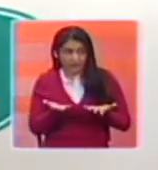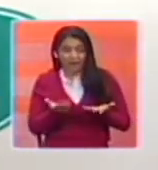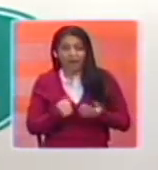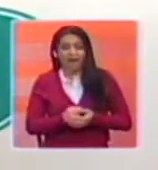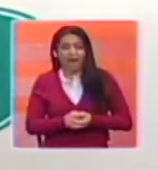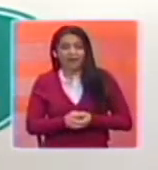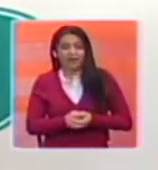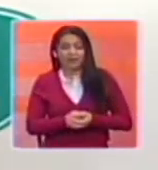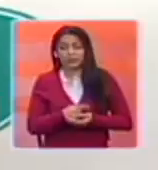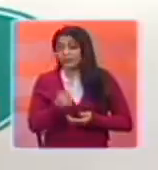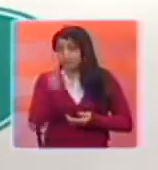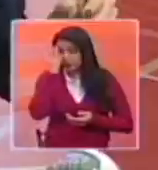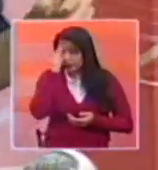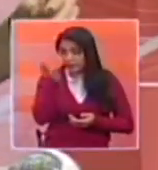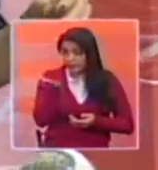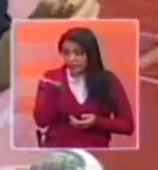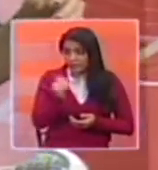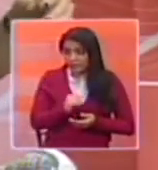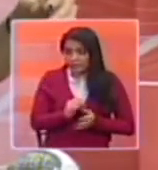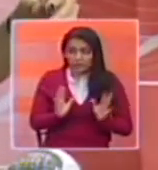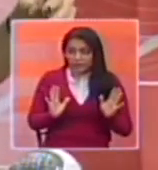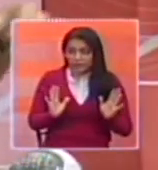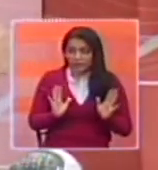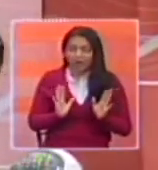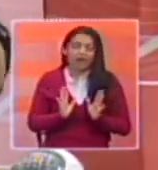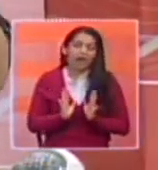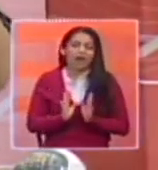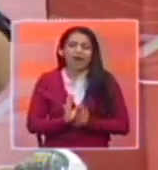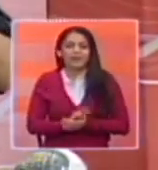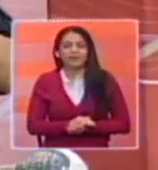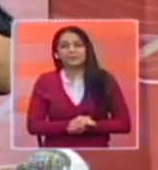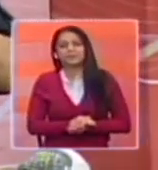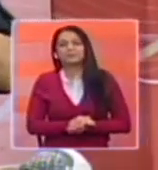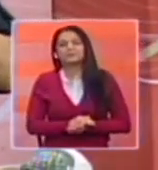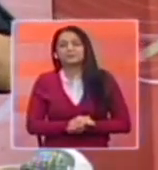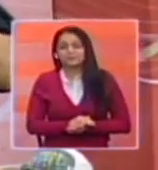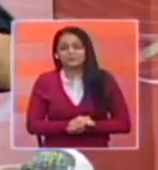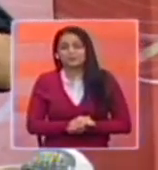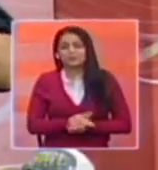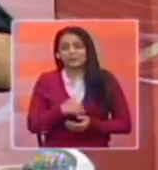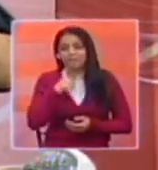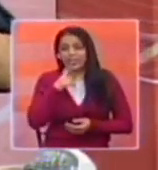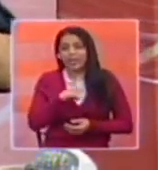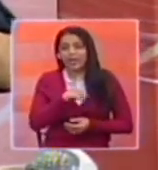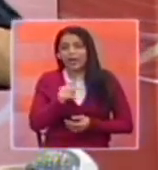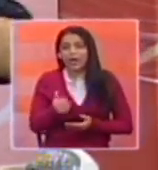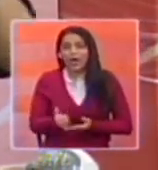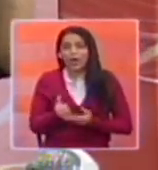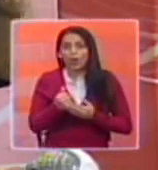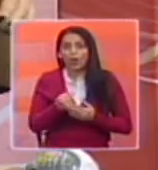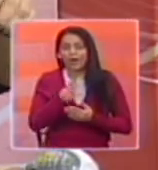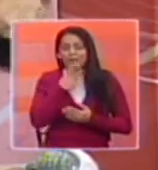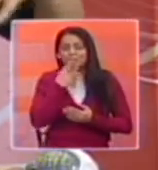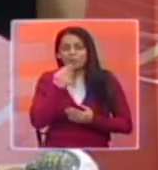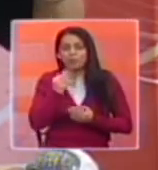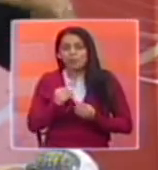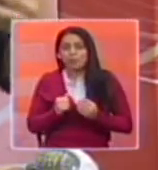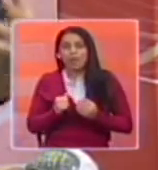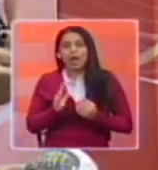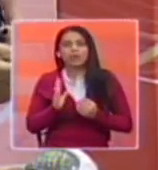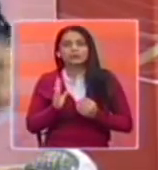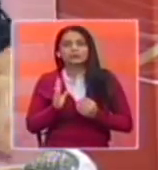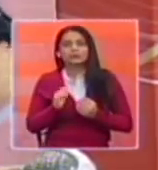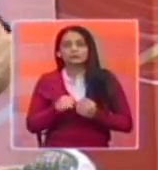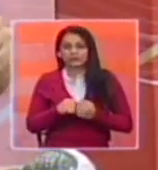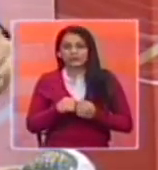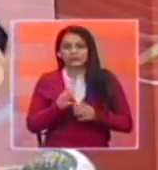no sabe. Julito, ¿usted sabe? ¿Tampoco sabe? Resalta el sabor. Si es chocolate, más